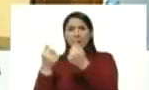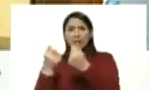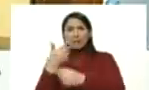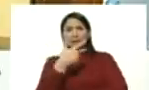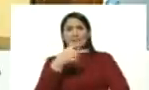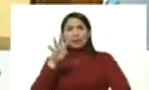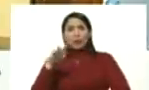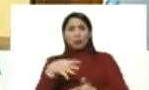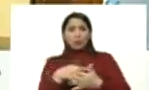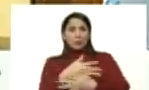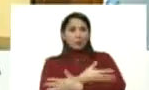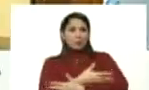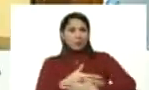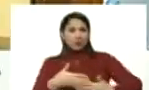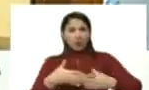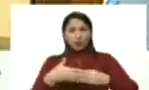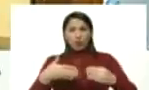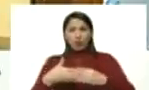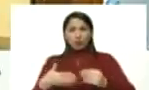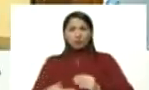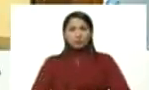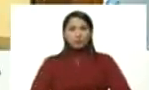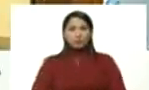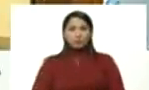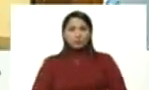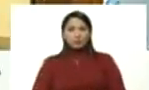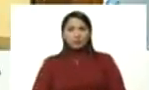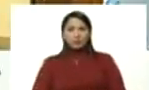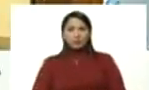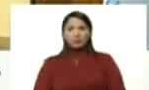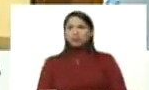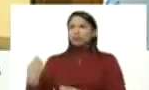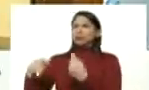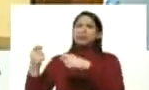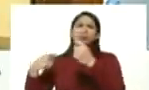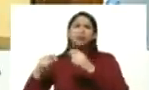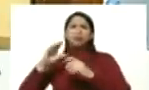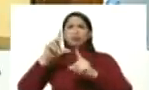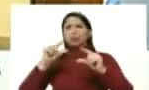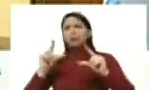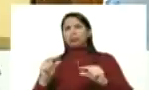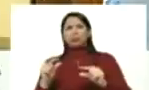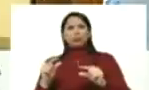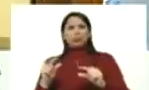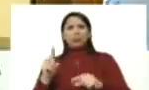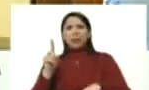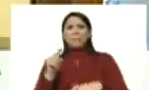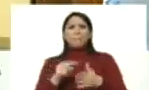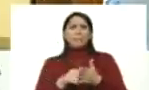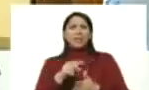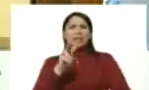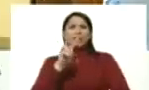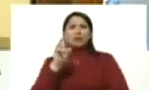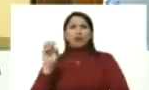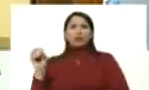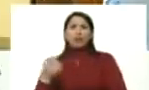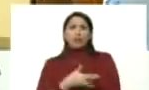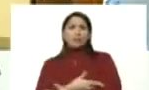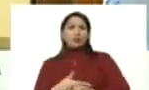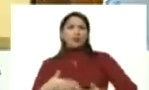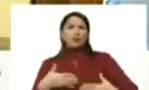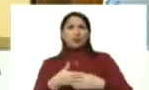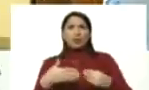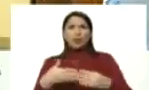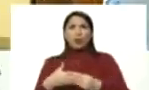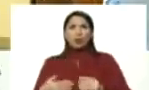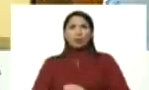mil millones de dólares, sea rematada escasamente por 1.200 millones